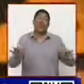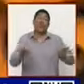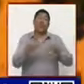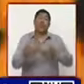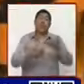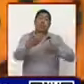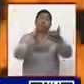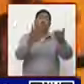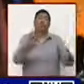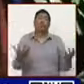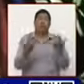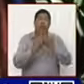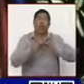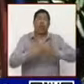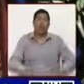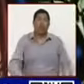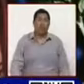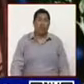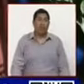festividad.